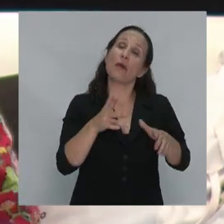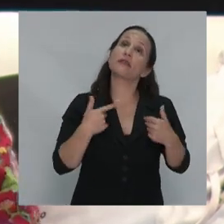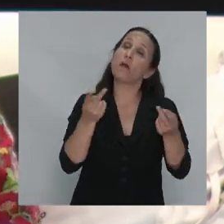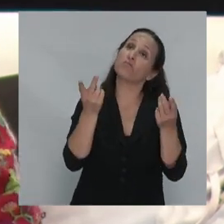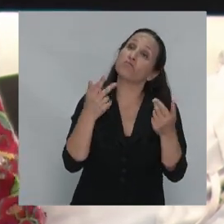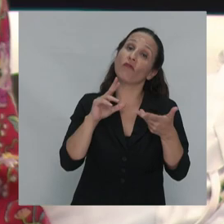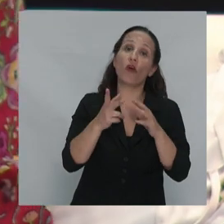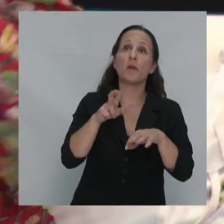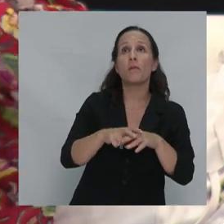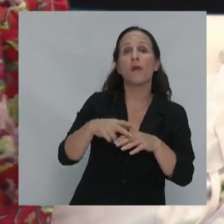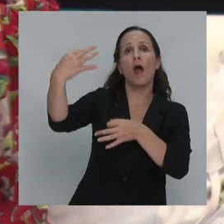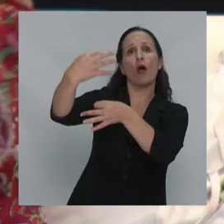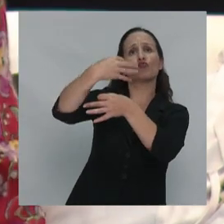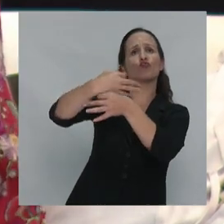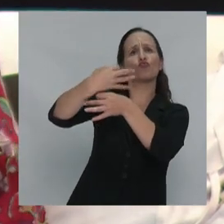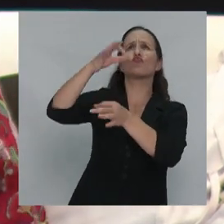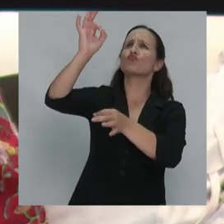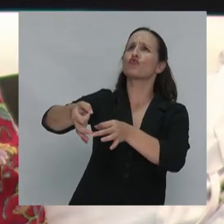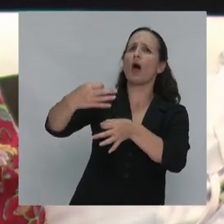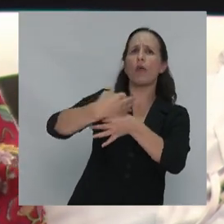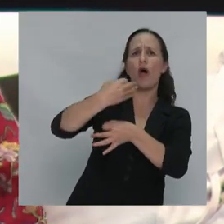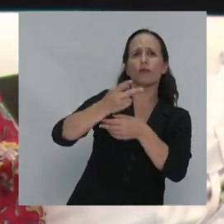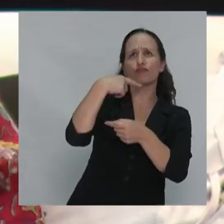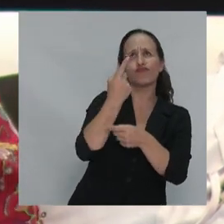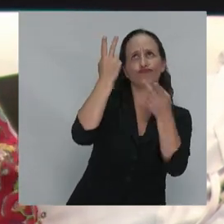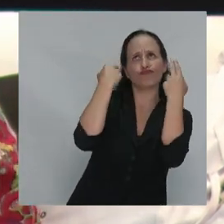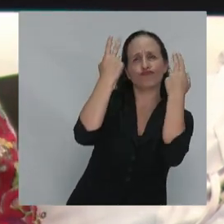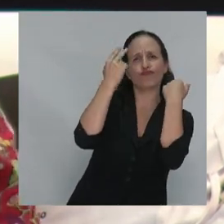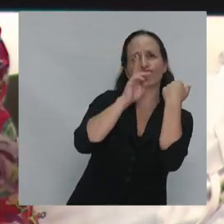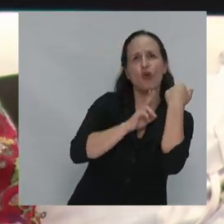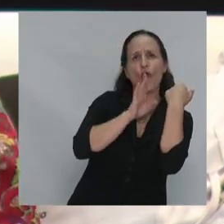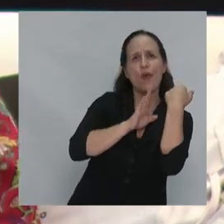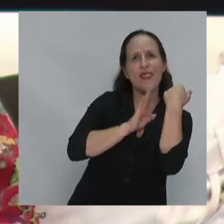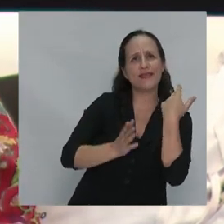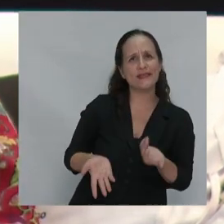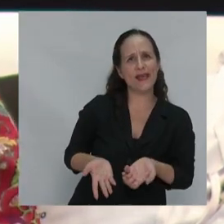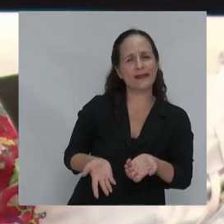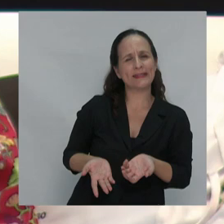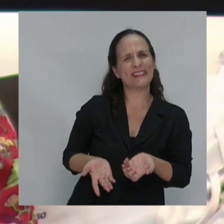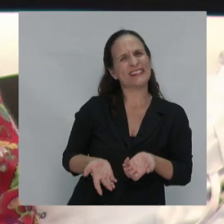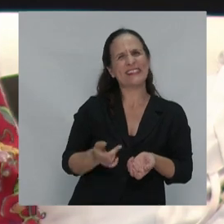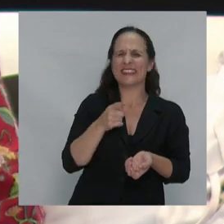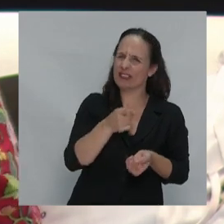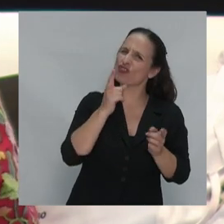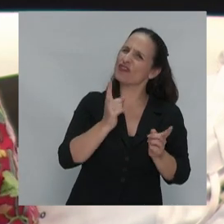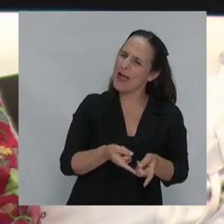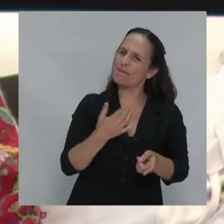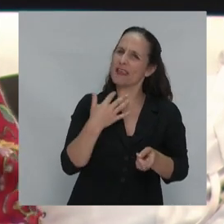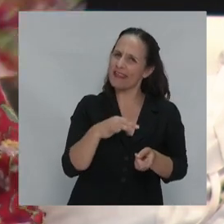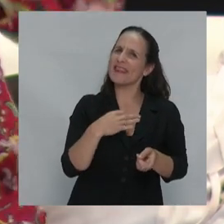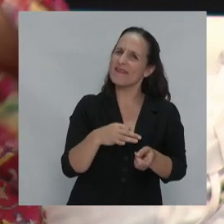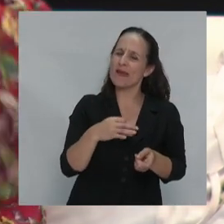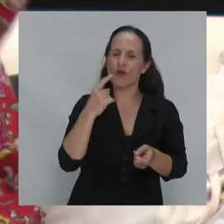algún iluminado, porque nos enseña, nos educan para la obediencia. La verdad que me parece que esos puntos también hay que remarcarlos. Se